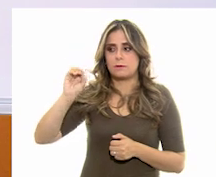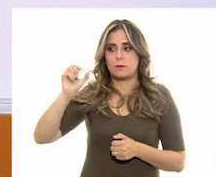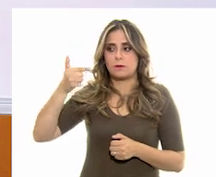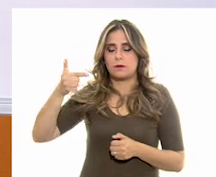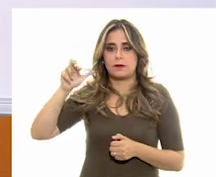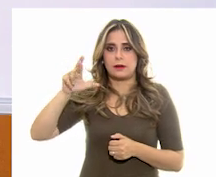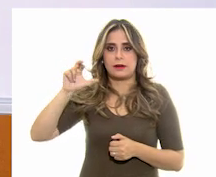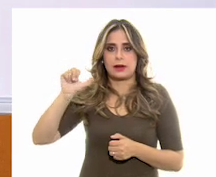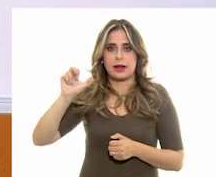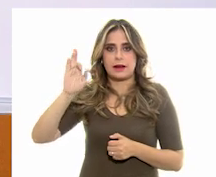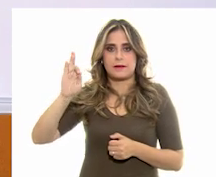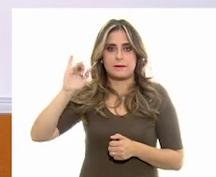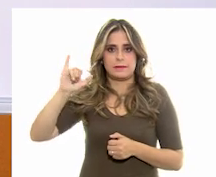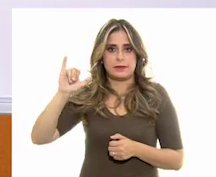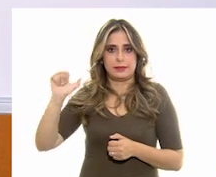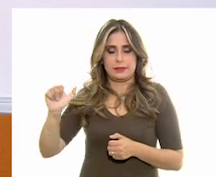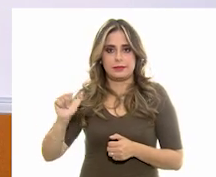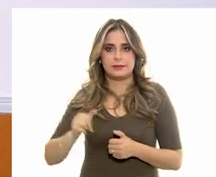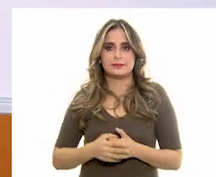Infografía.